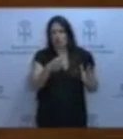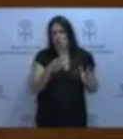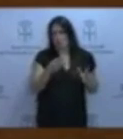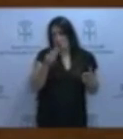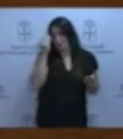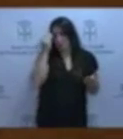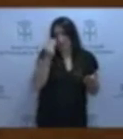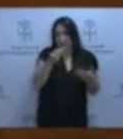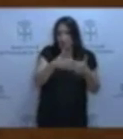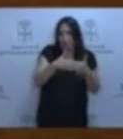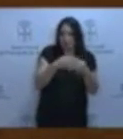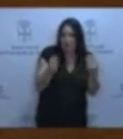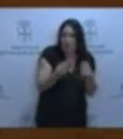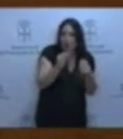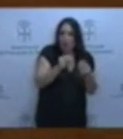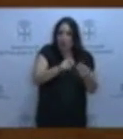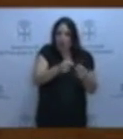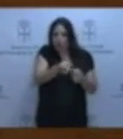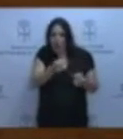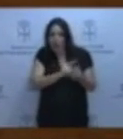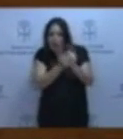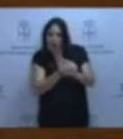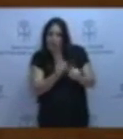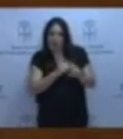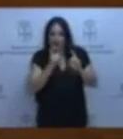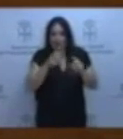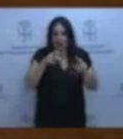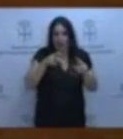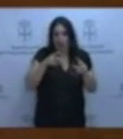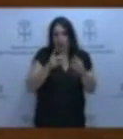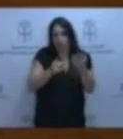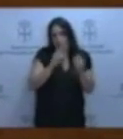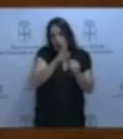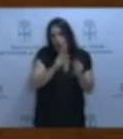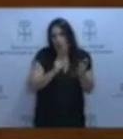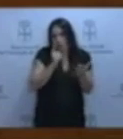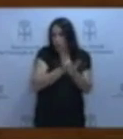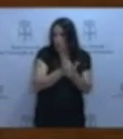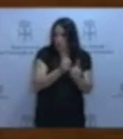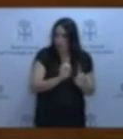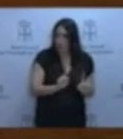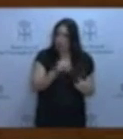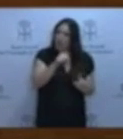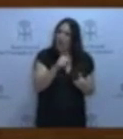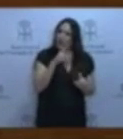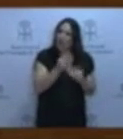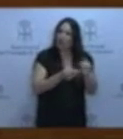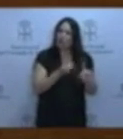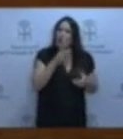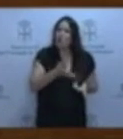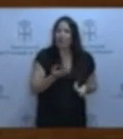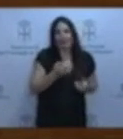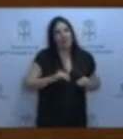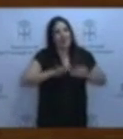puerta blindada para evitar que volviese a ocurrir? ¿No intentarías evitarlo de nuevo? ¿Por qué no se hace lo mismo aquí? Y eso es lo que yo creo que hay que dejar